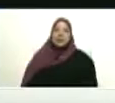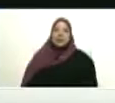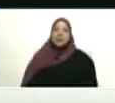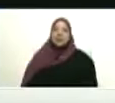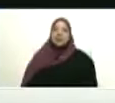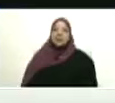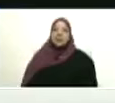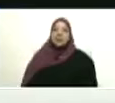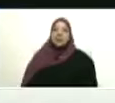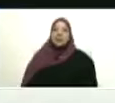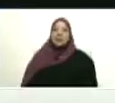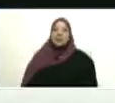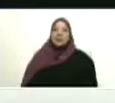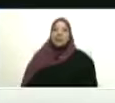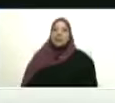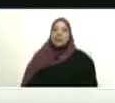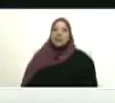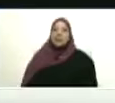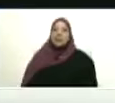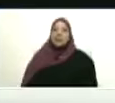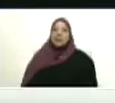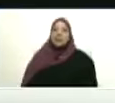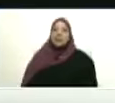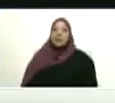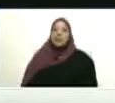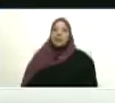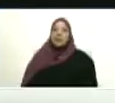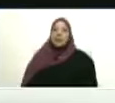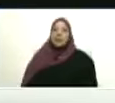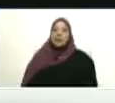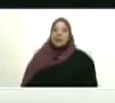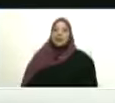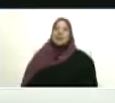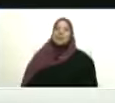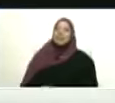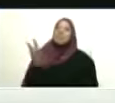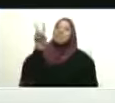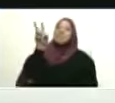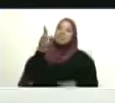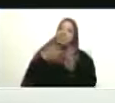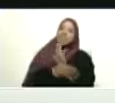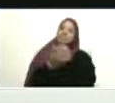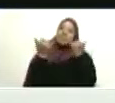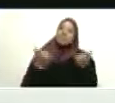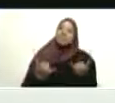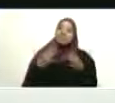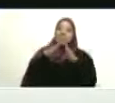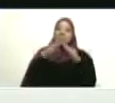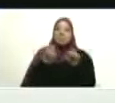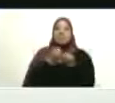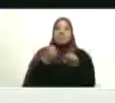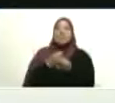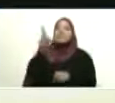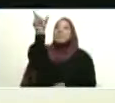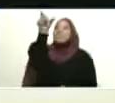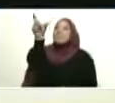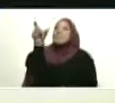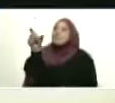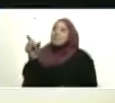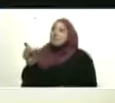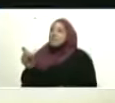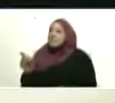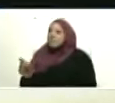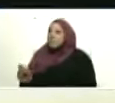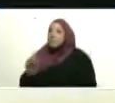Más bella, imposible. Más bella, imposible. Venezuela completa, Venezuela toda. Qué belleza. Esto